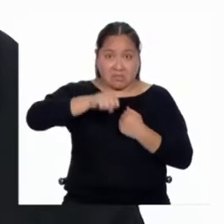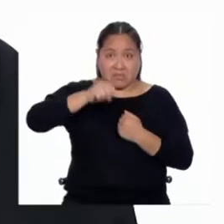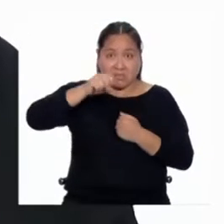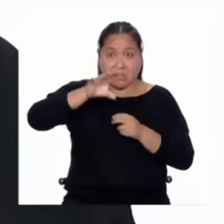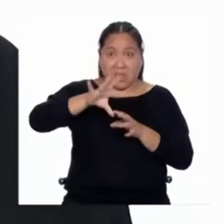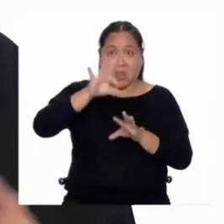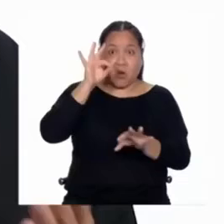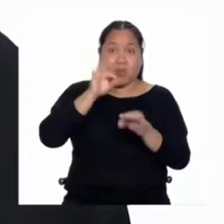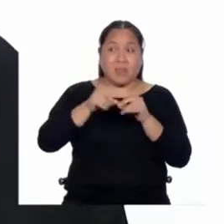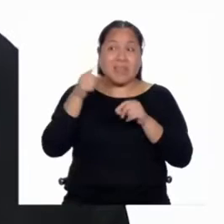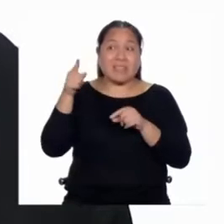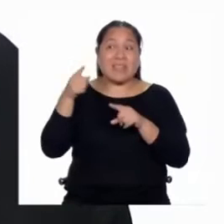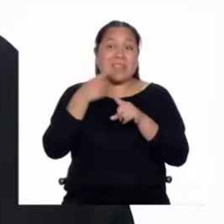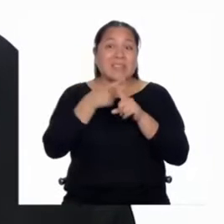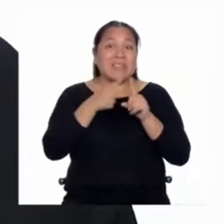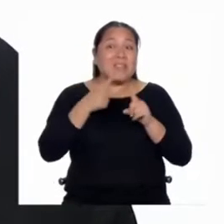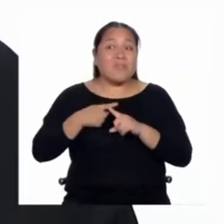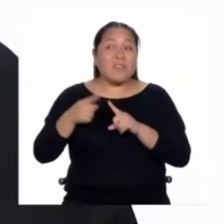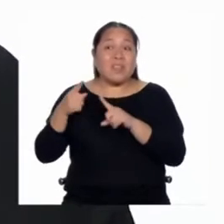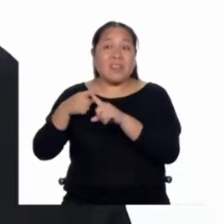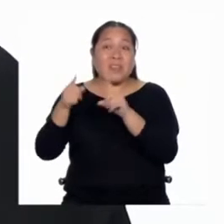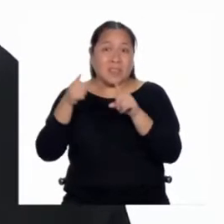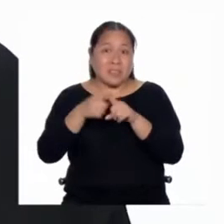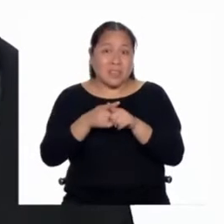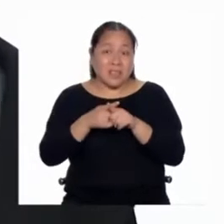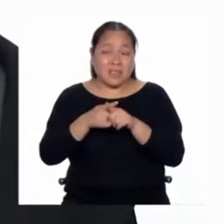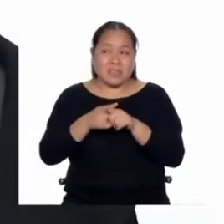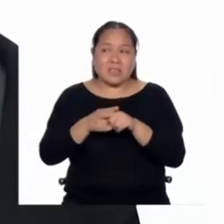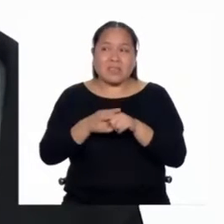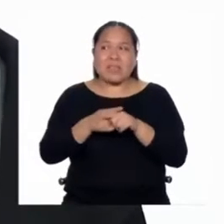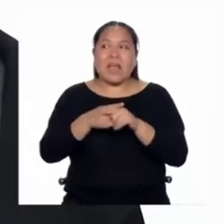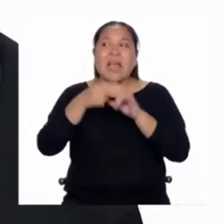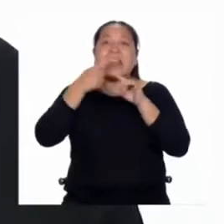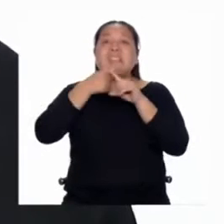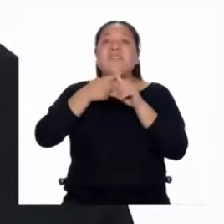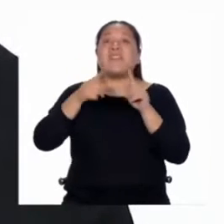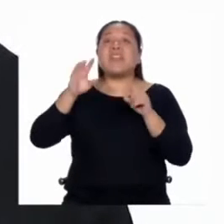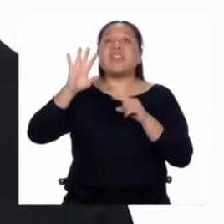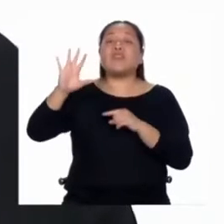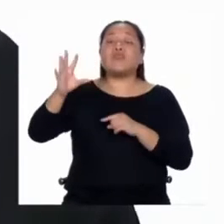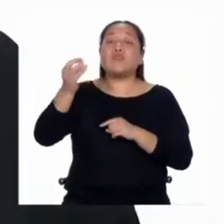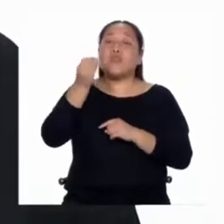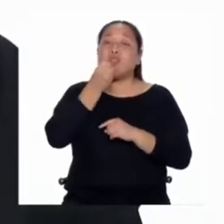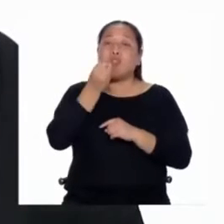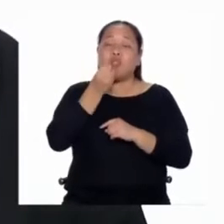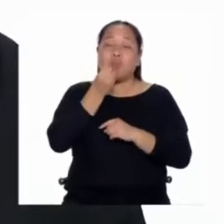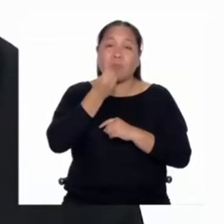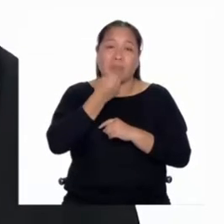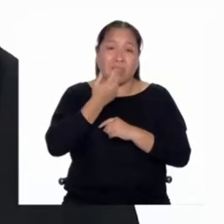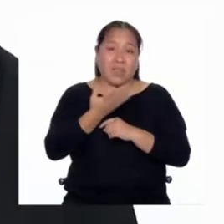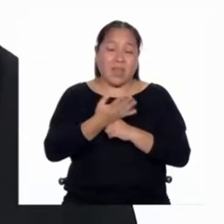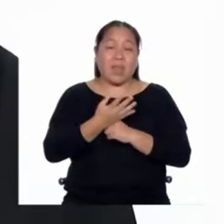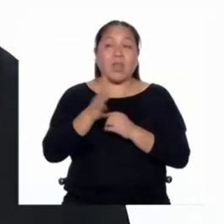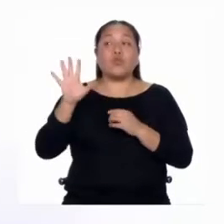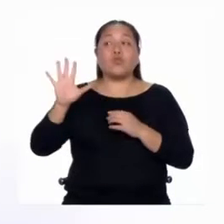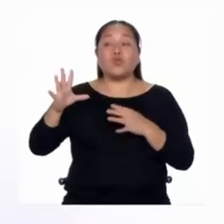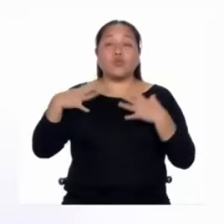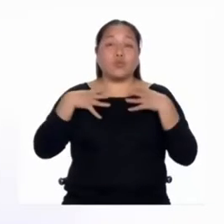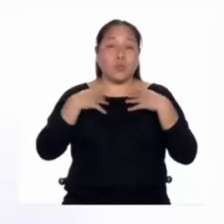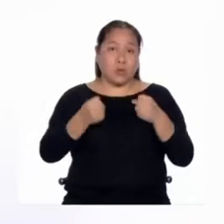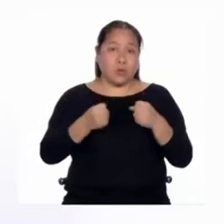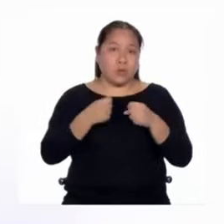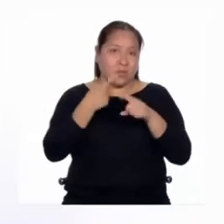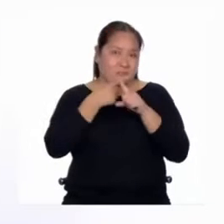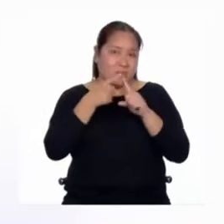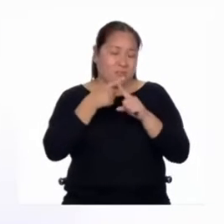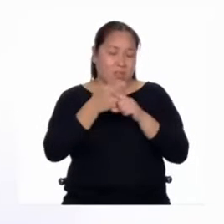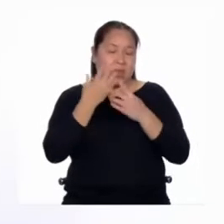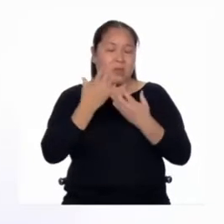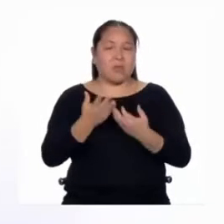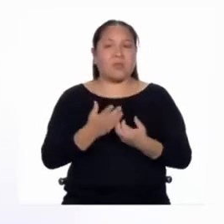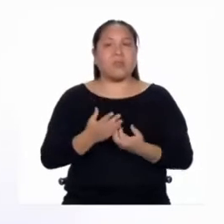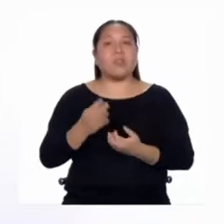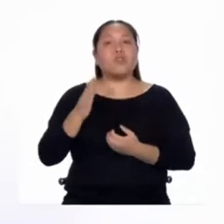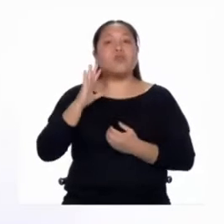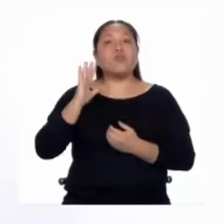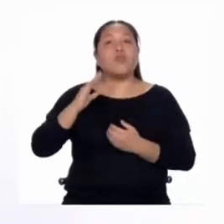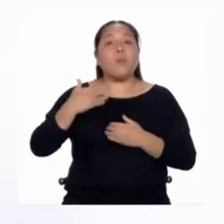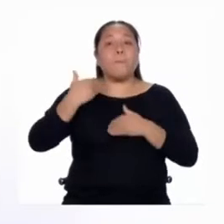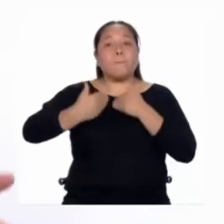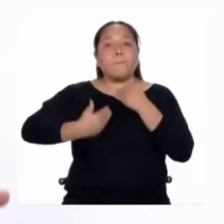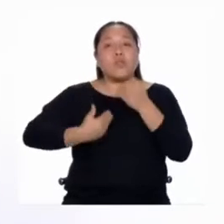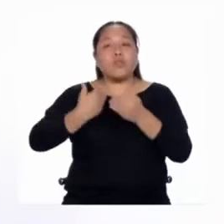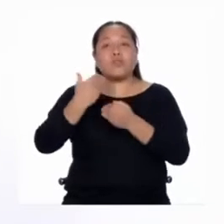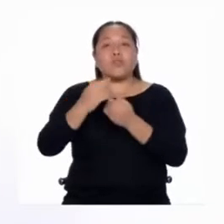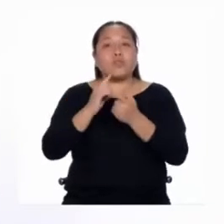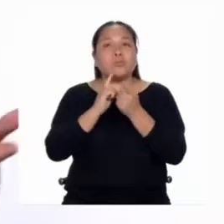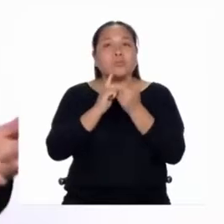esas diferencias están influyendo en sus hábitos alimenticios, en su salud y en otras cosas más. Entonces su proceso de